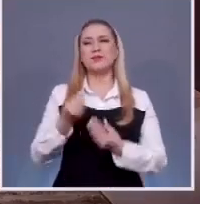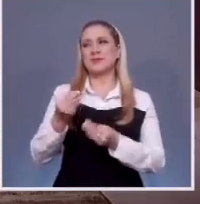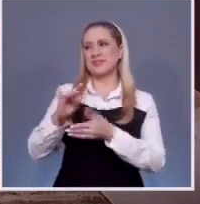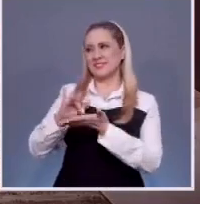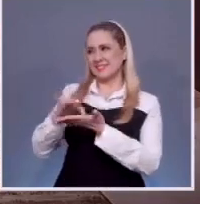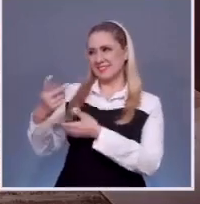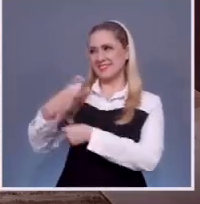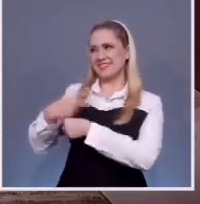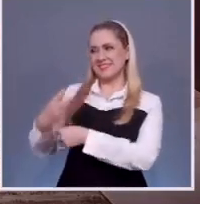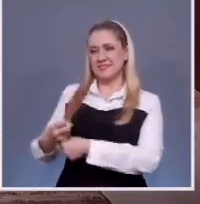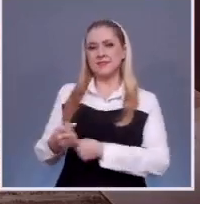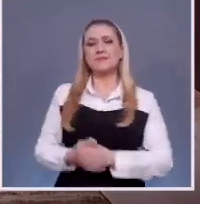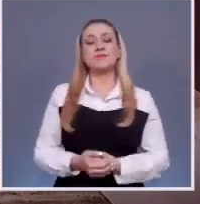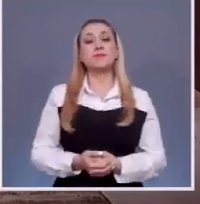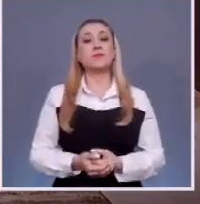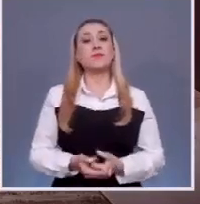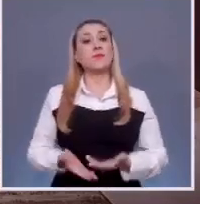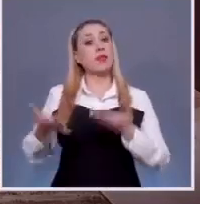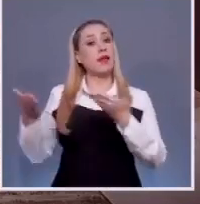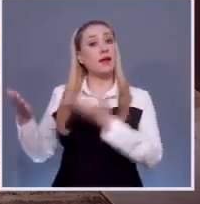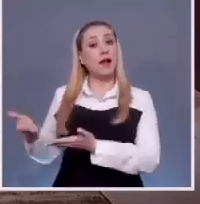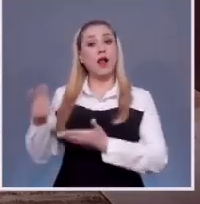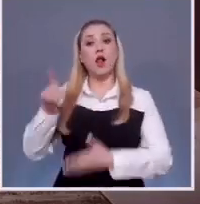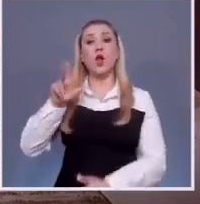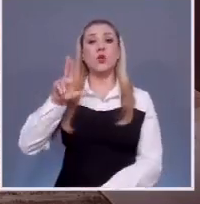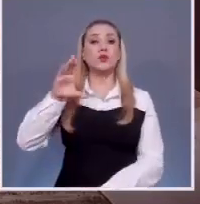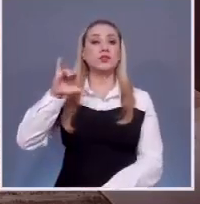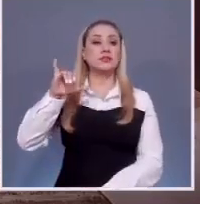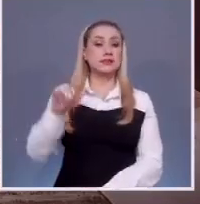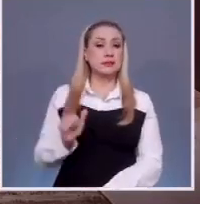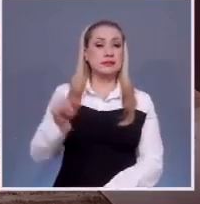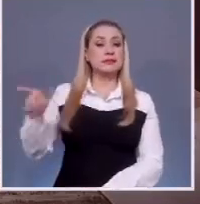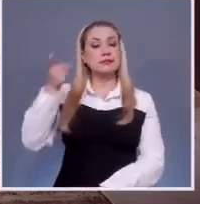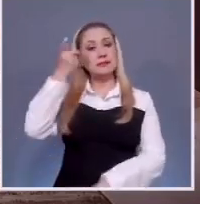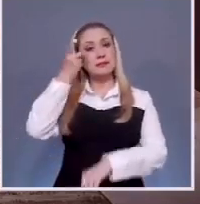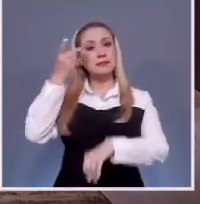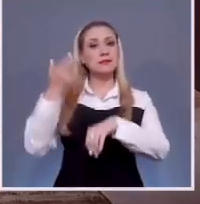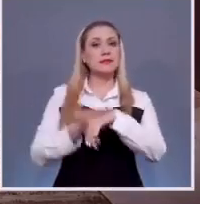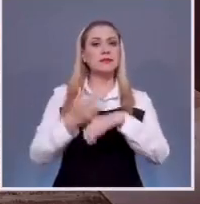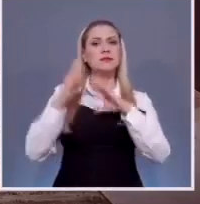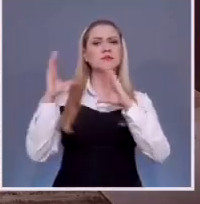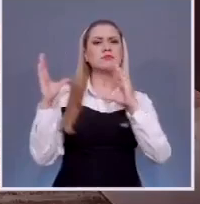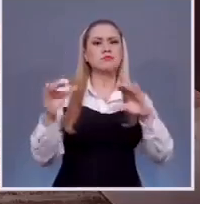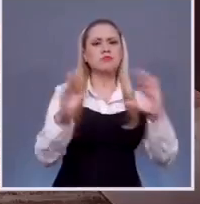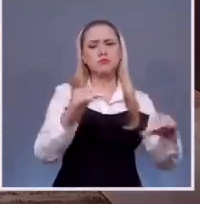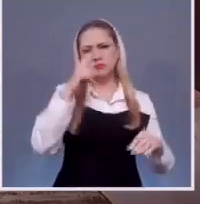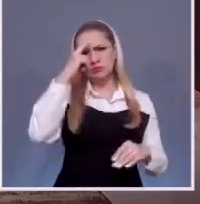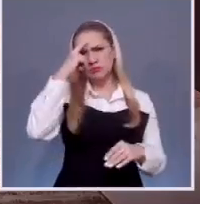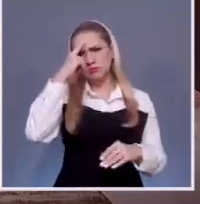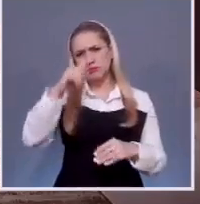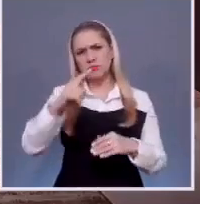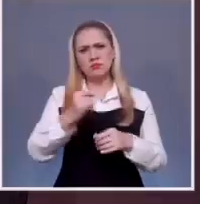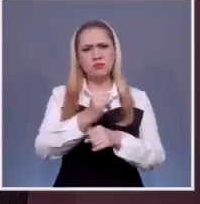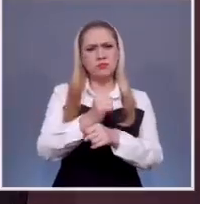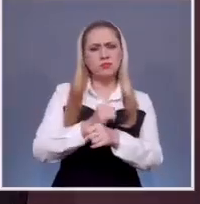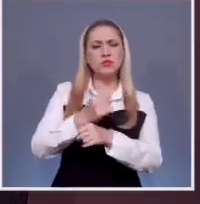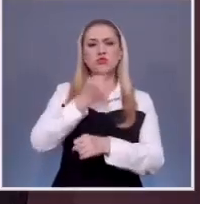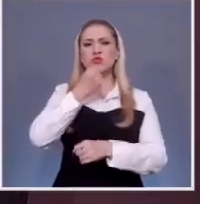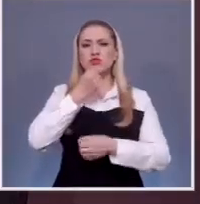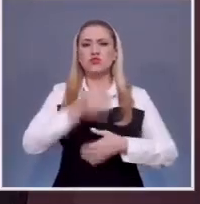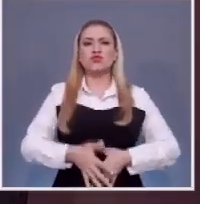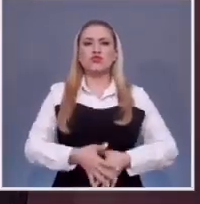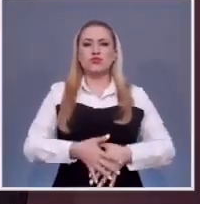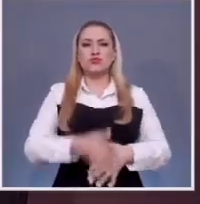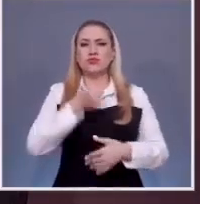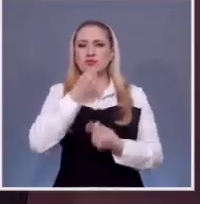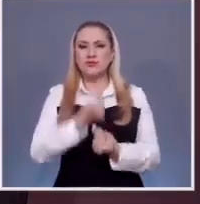nosotros Lucía Marcela Illescas Correa. Ella es directora de enseñanza del Centro de Investigación Materno-Infantil. Bienvenida. Muchas gracias